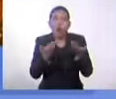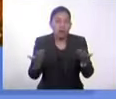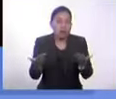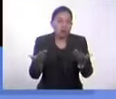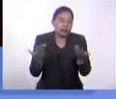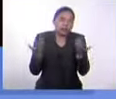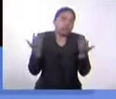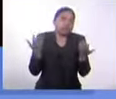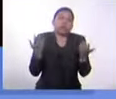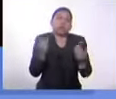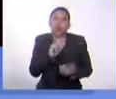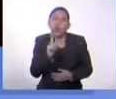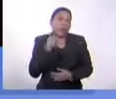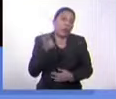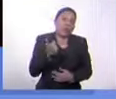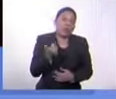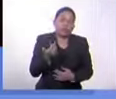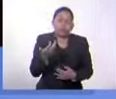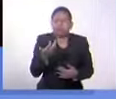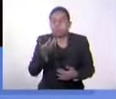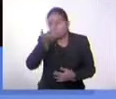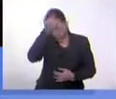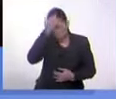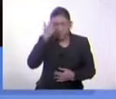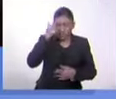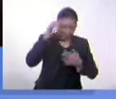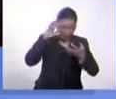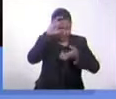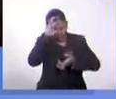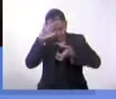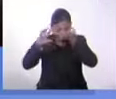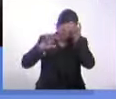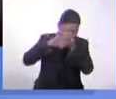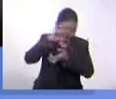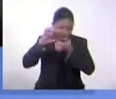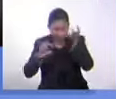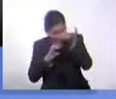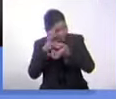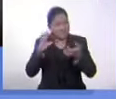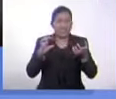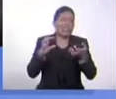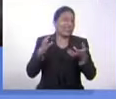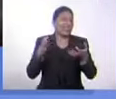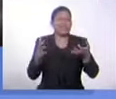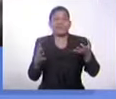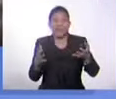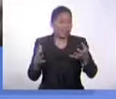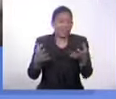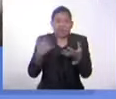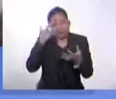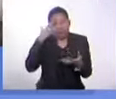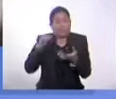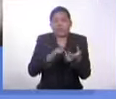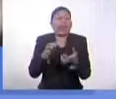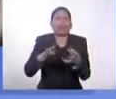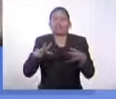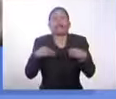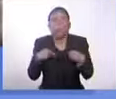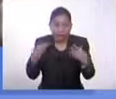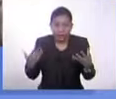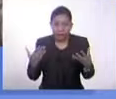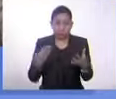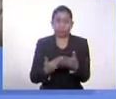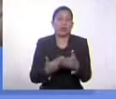de alguna manera podría ser no dueña de sus actos en ese momento, sí, ¿verdad?, y podría generar una situación como esta. Sí, y ahí creo que